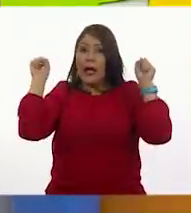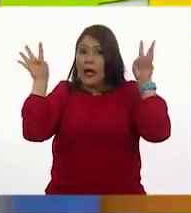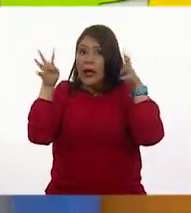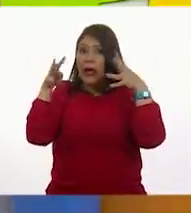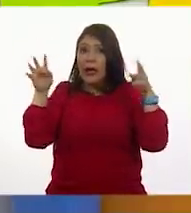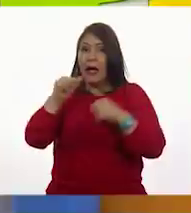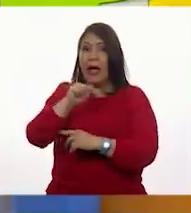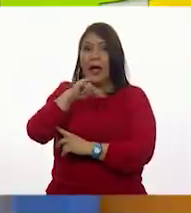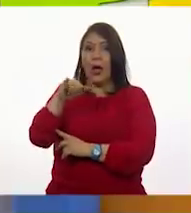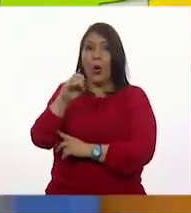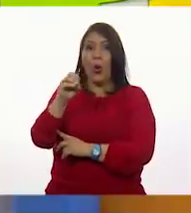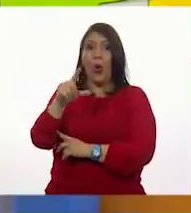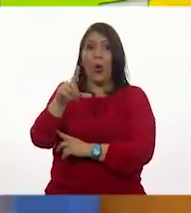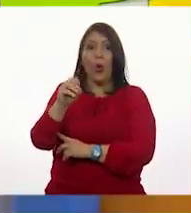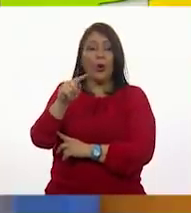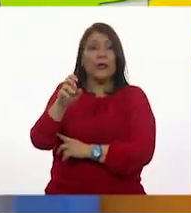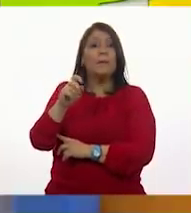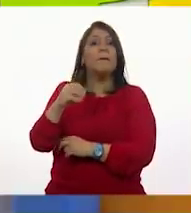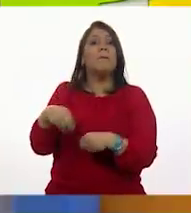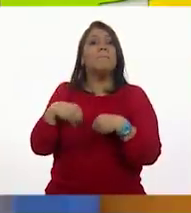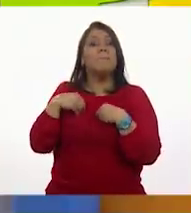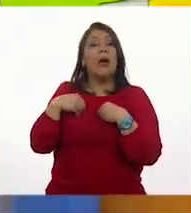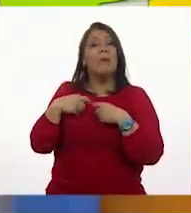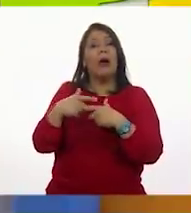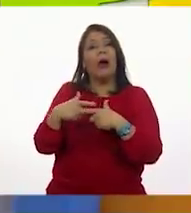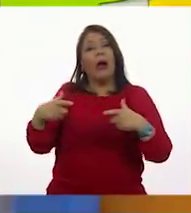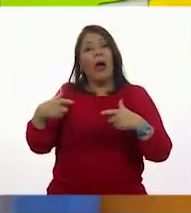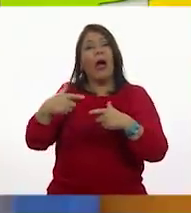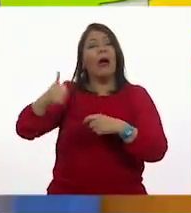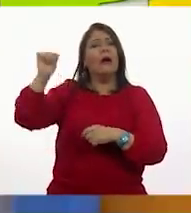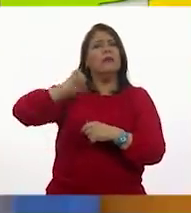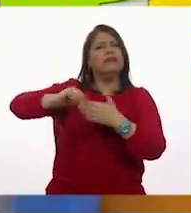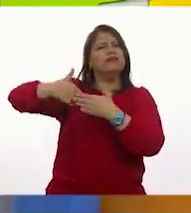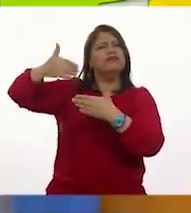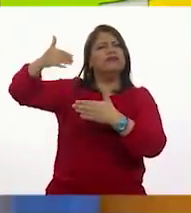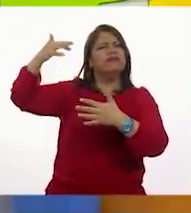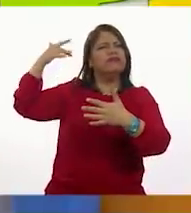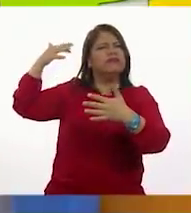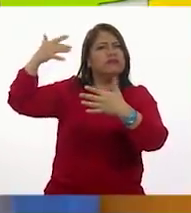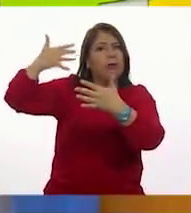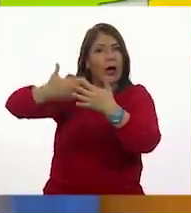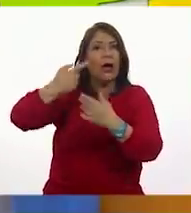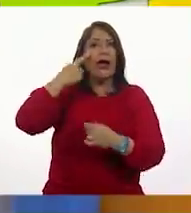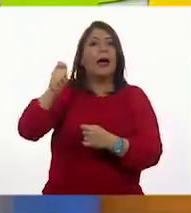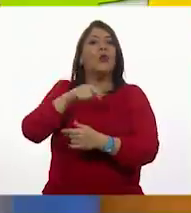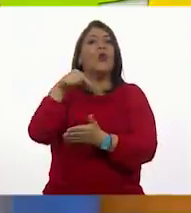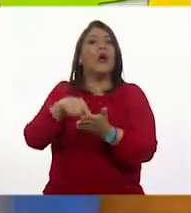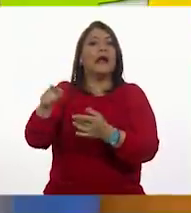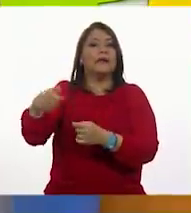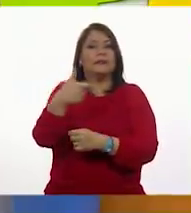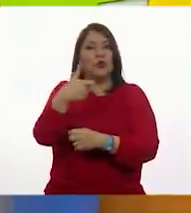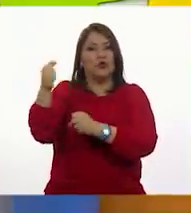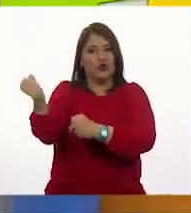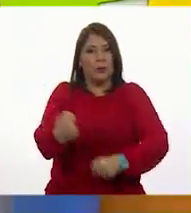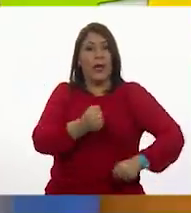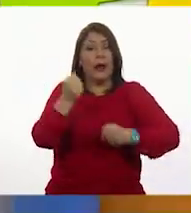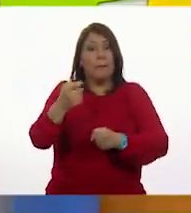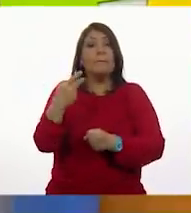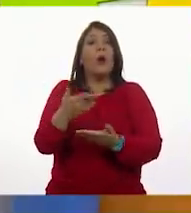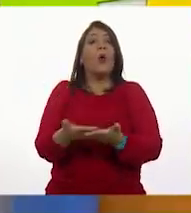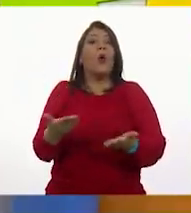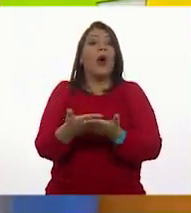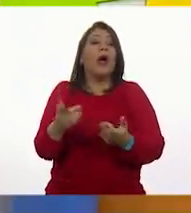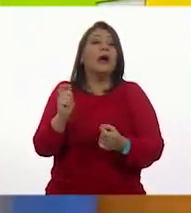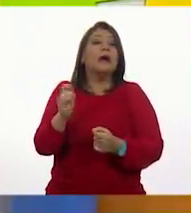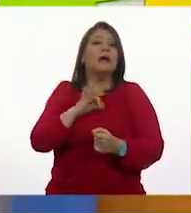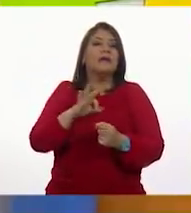un animal que vive en los lagos desde tiempos muy antiguos, como es el caso de Xochimilco, pero que actualmente está